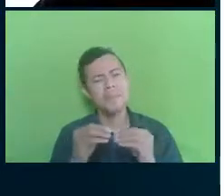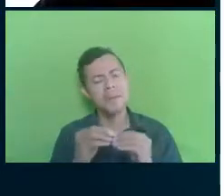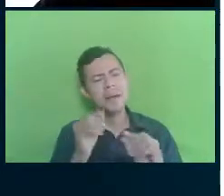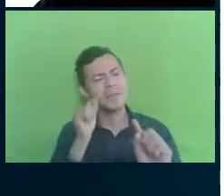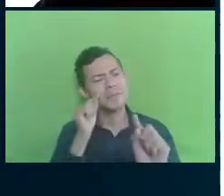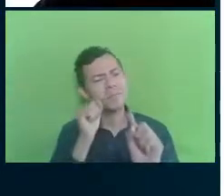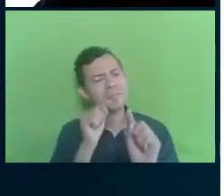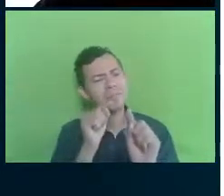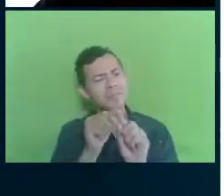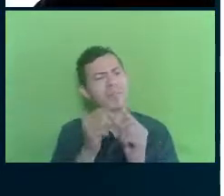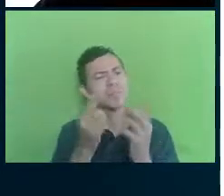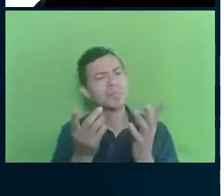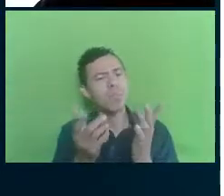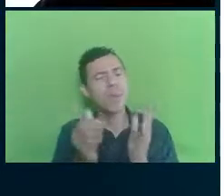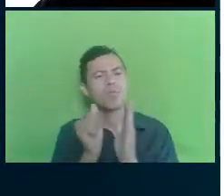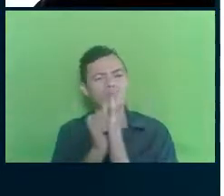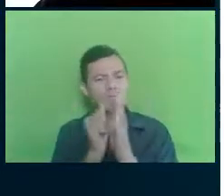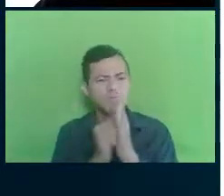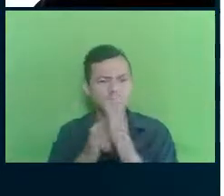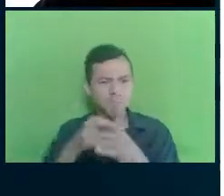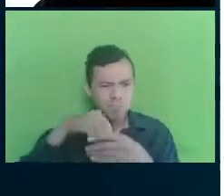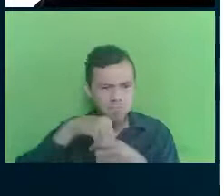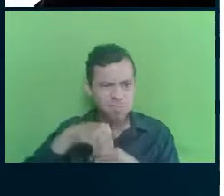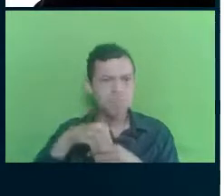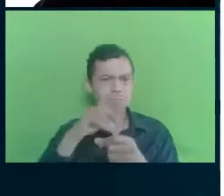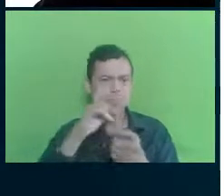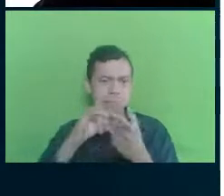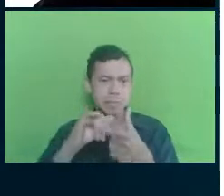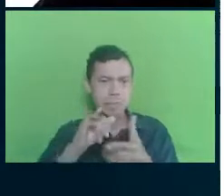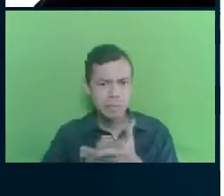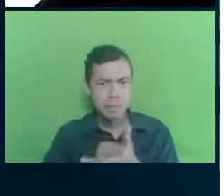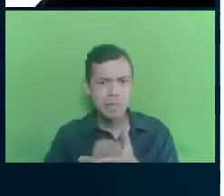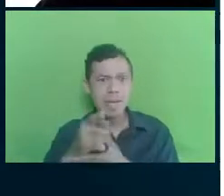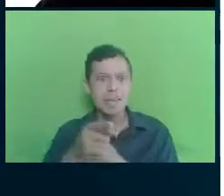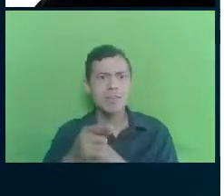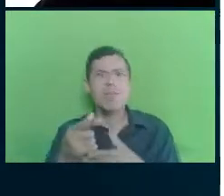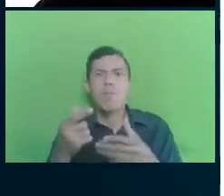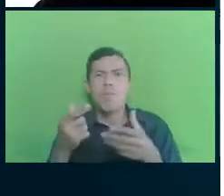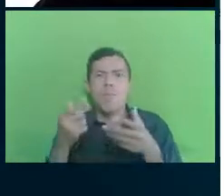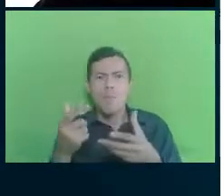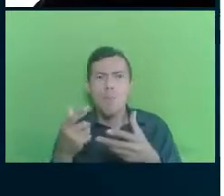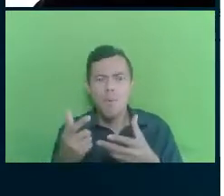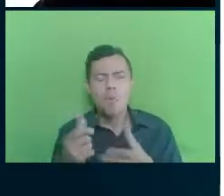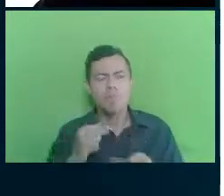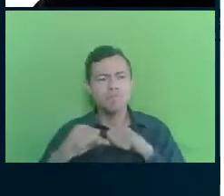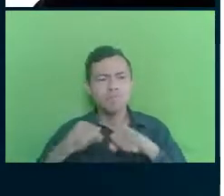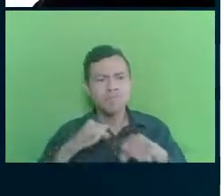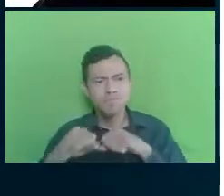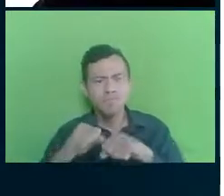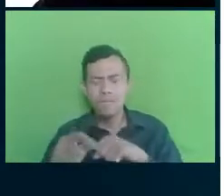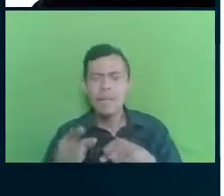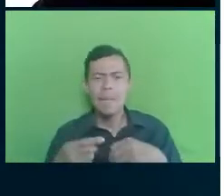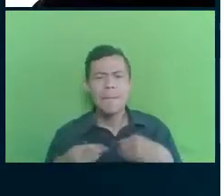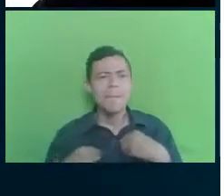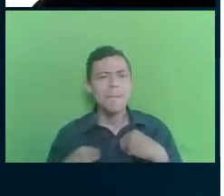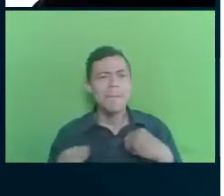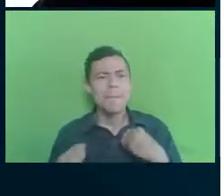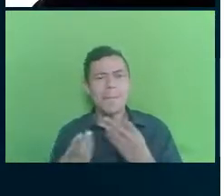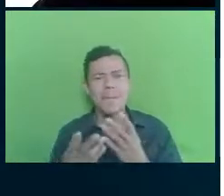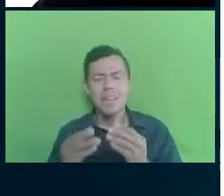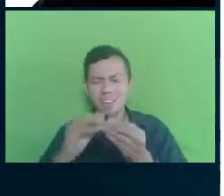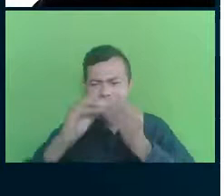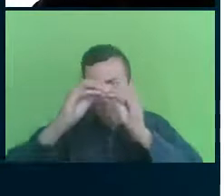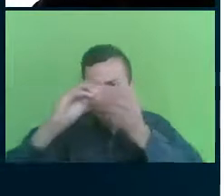tema de software, de desarrollo, desarrollo de software y el ciclo de vida del desarrollo del software. La inteligencia artificial o la forma en que